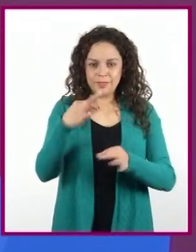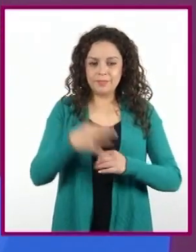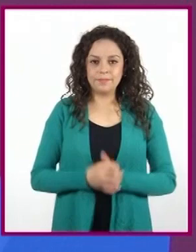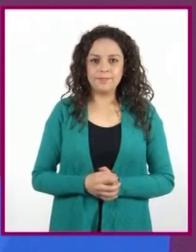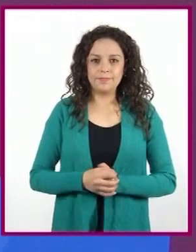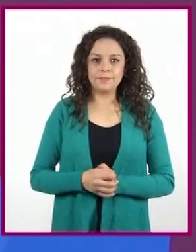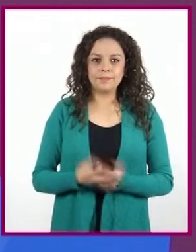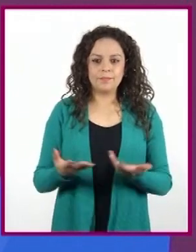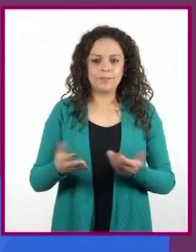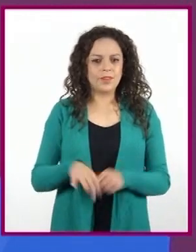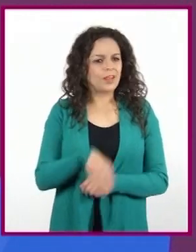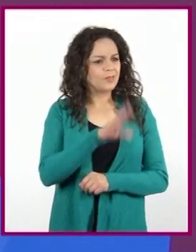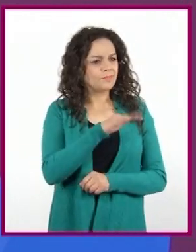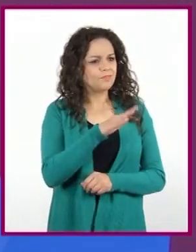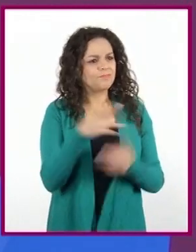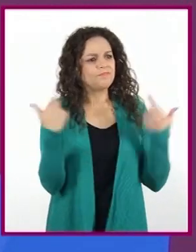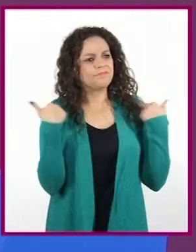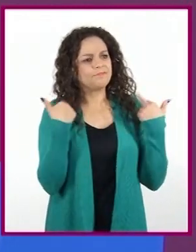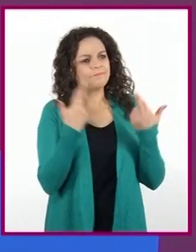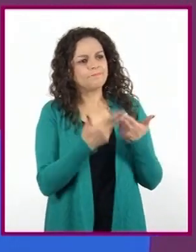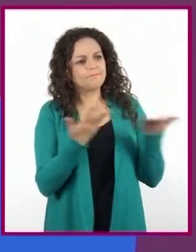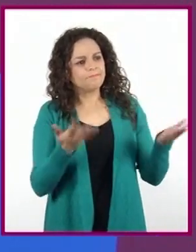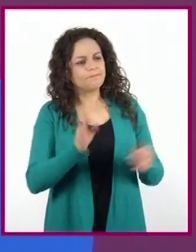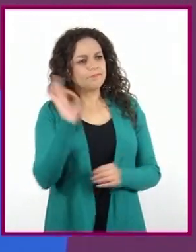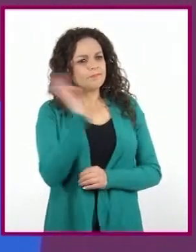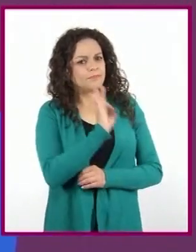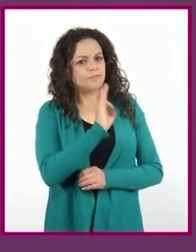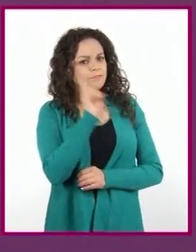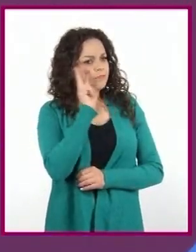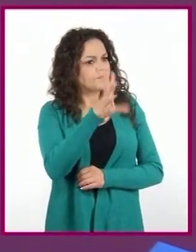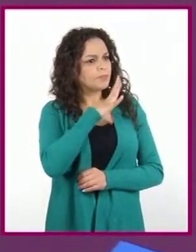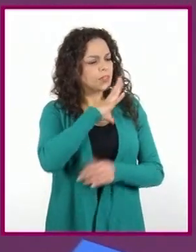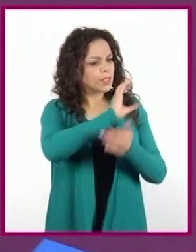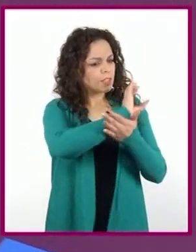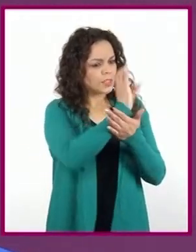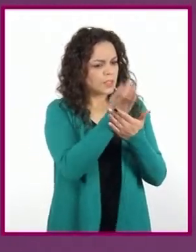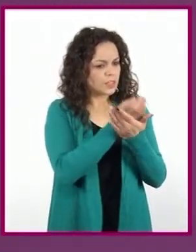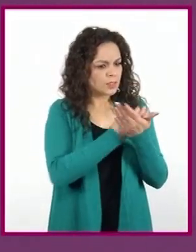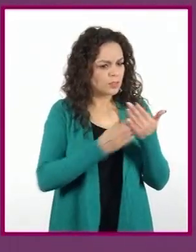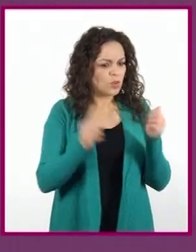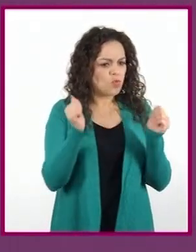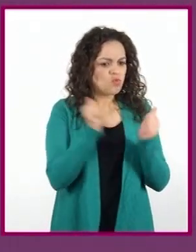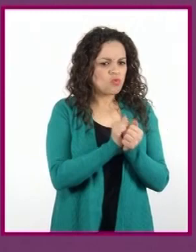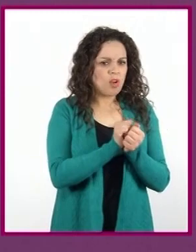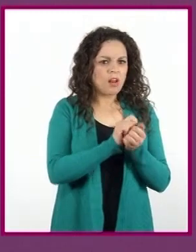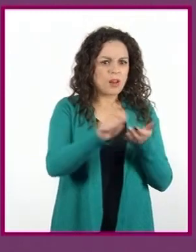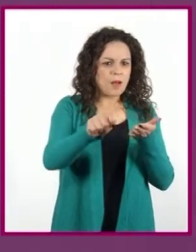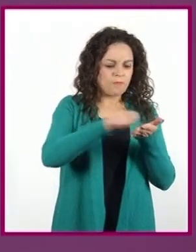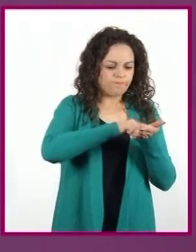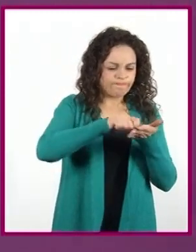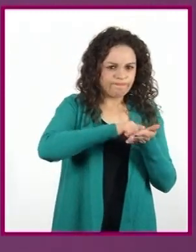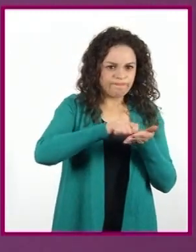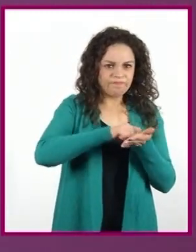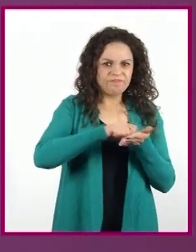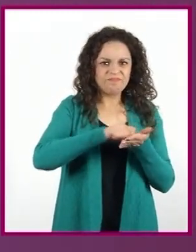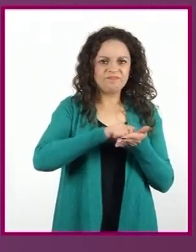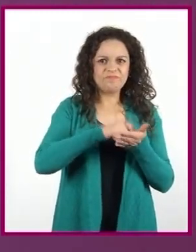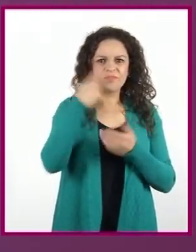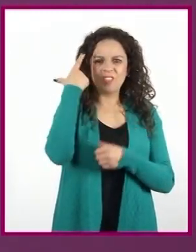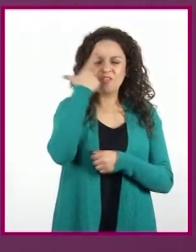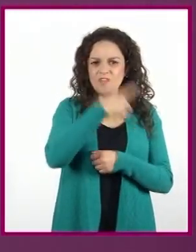Profesora, ¿y si encontramos contratos con tachaduras o borrones